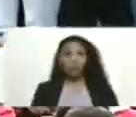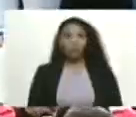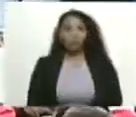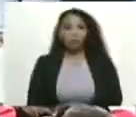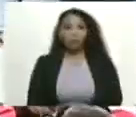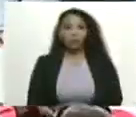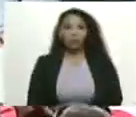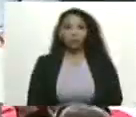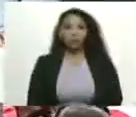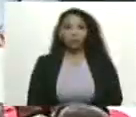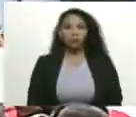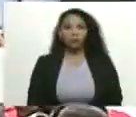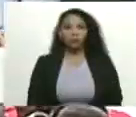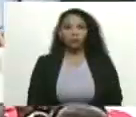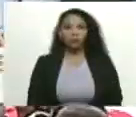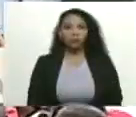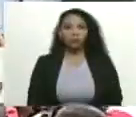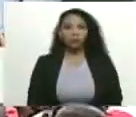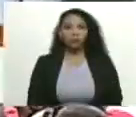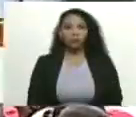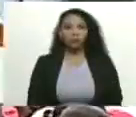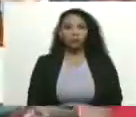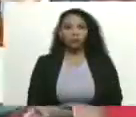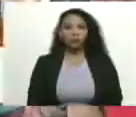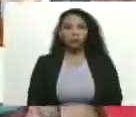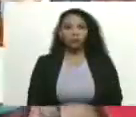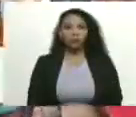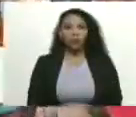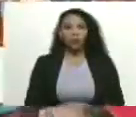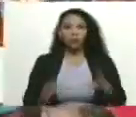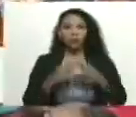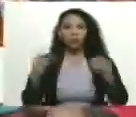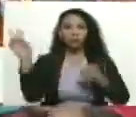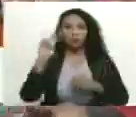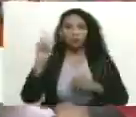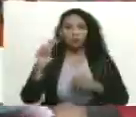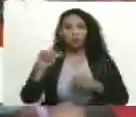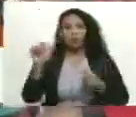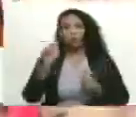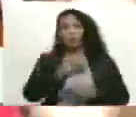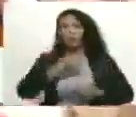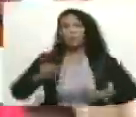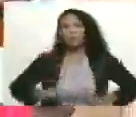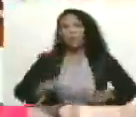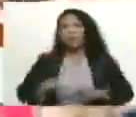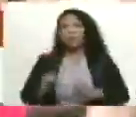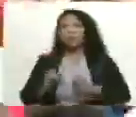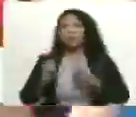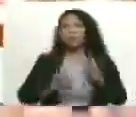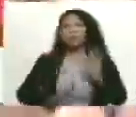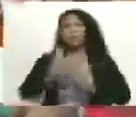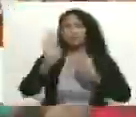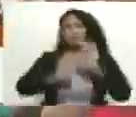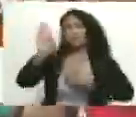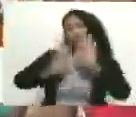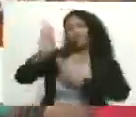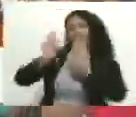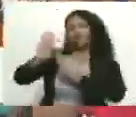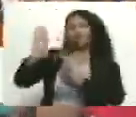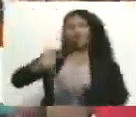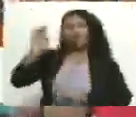un saludo al presidente Nicolás Maduro y a toda Venezuela desde Portuguesa. ¡Arriba, arriba, arriba, arriba, arriba! ¡Arriba, arriba, arriba, arriba, arriba,